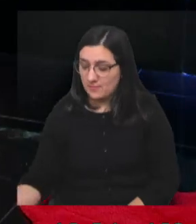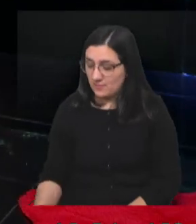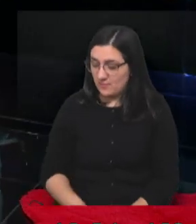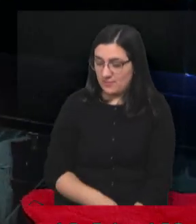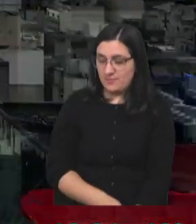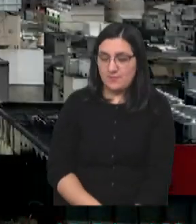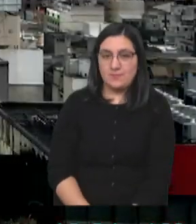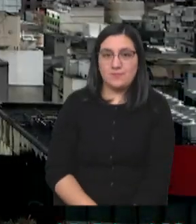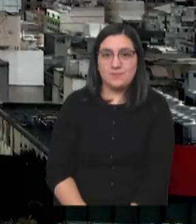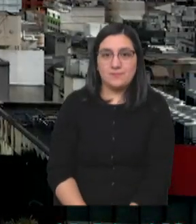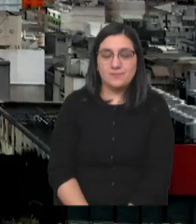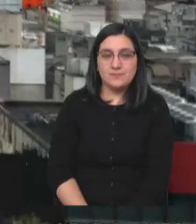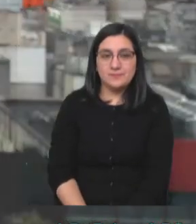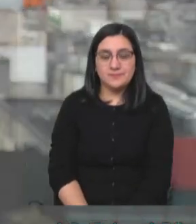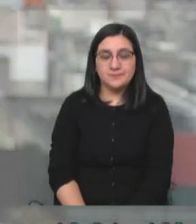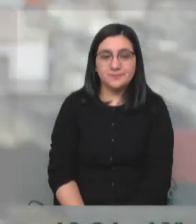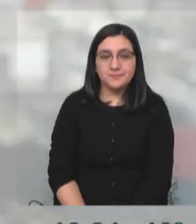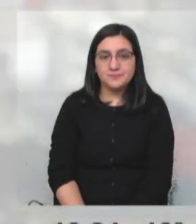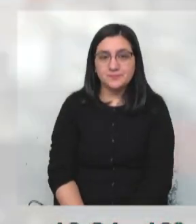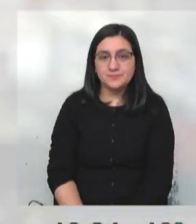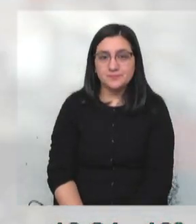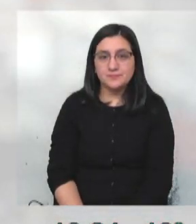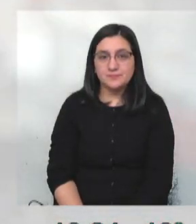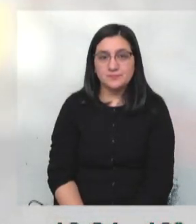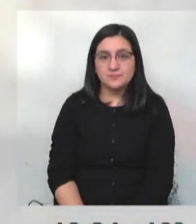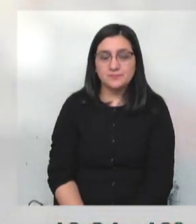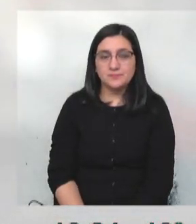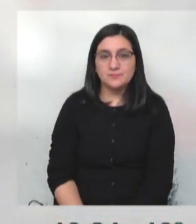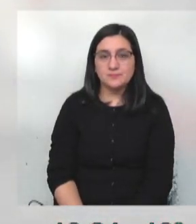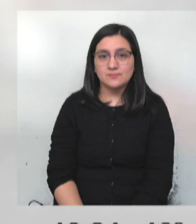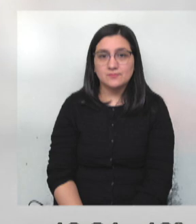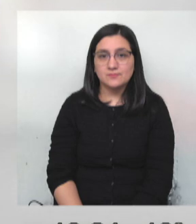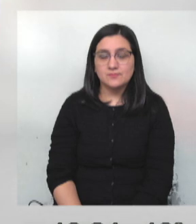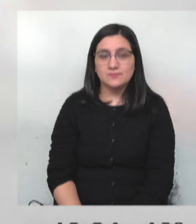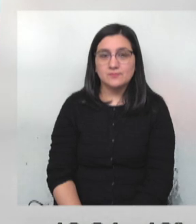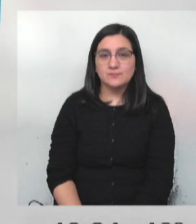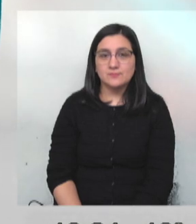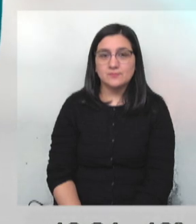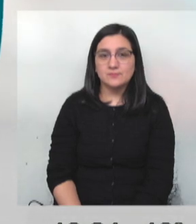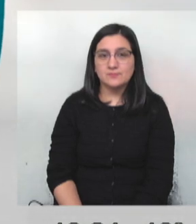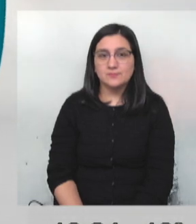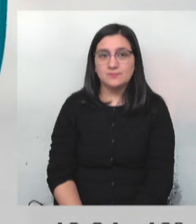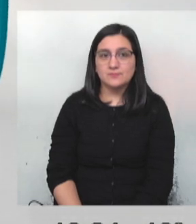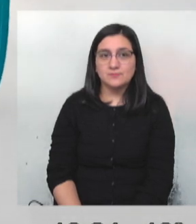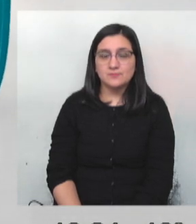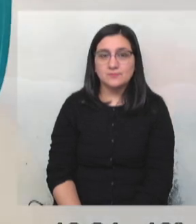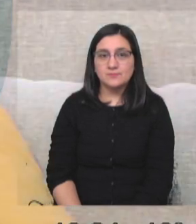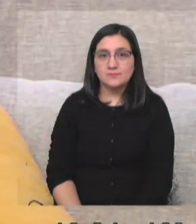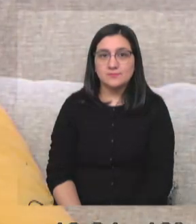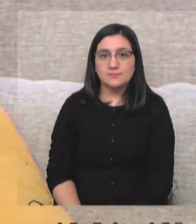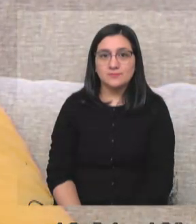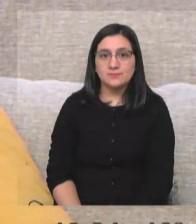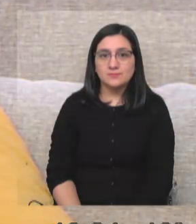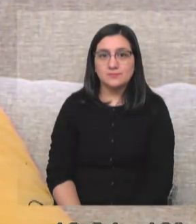serie. Nunca fuiste al cine, pero te molestas y otros pasan